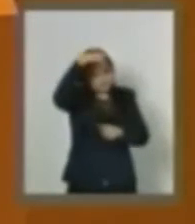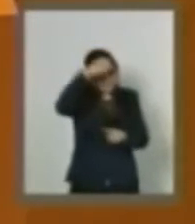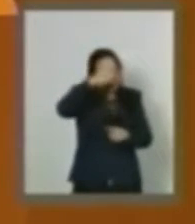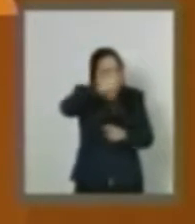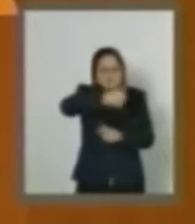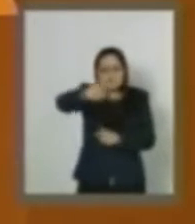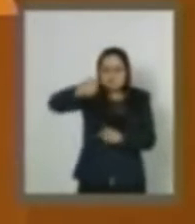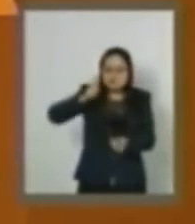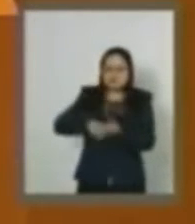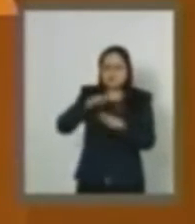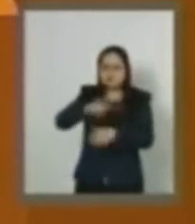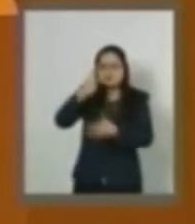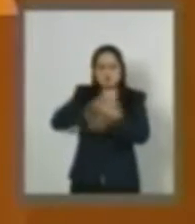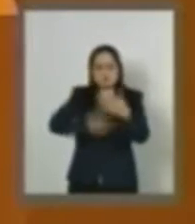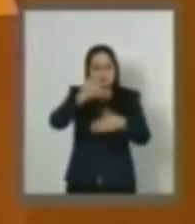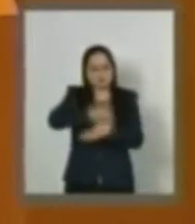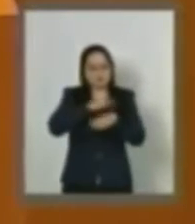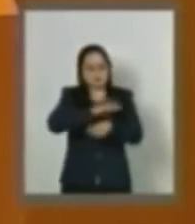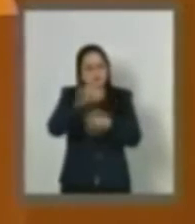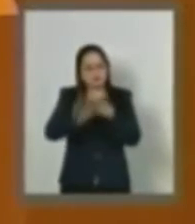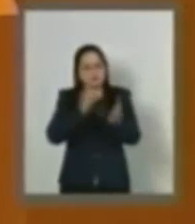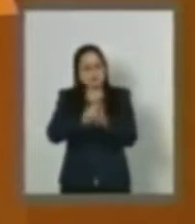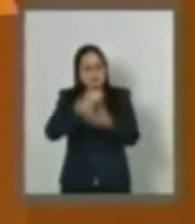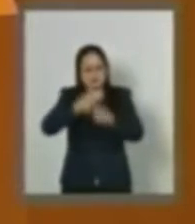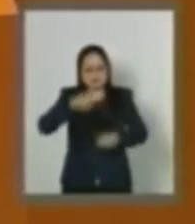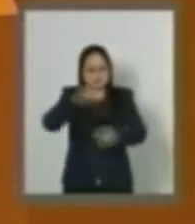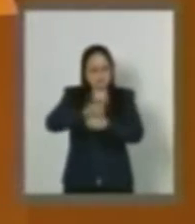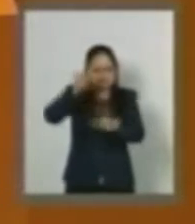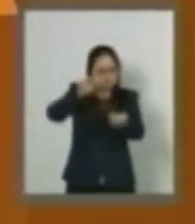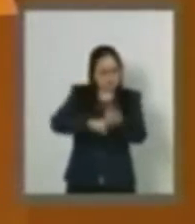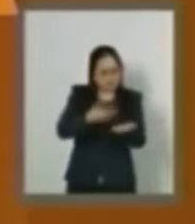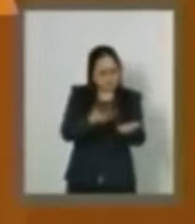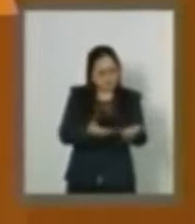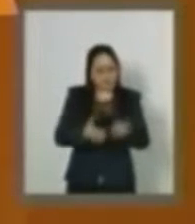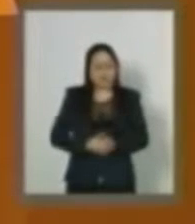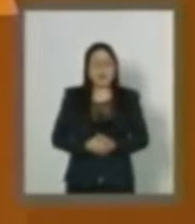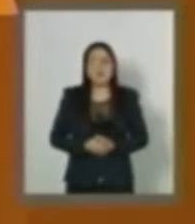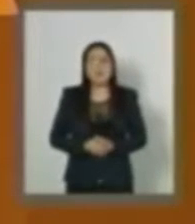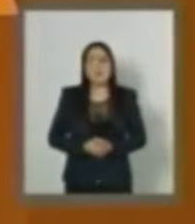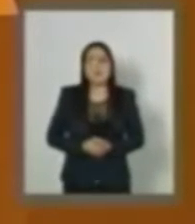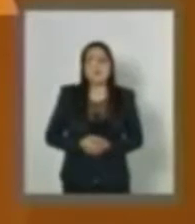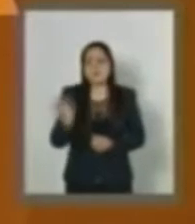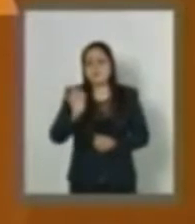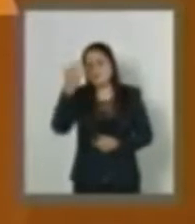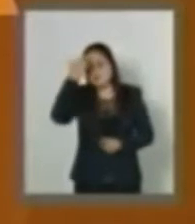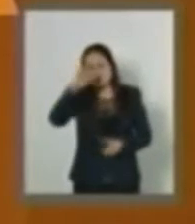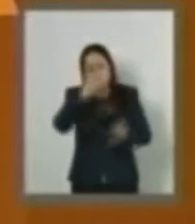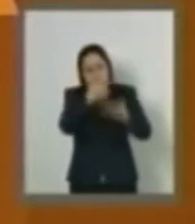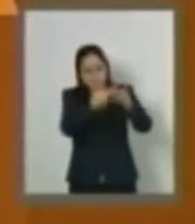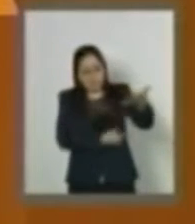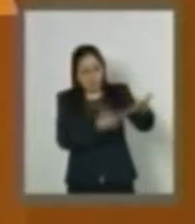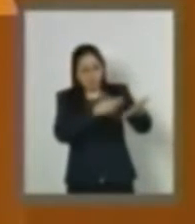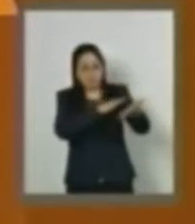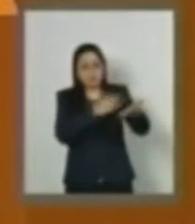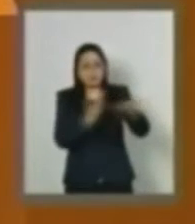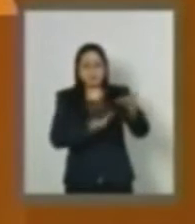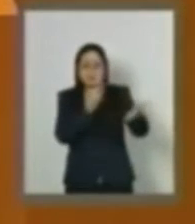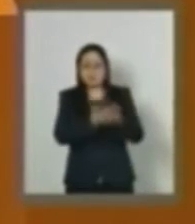las protestas. Este es uno de los temas más controvertidos que se señalaban de esta ley, entre tantos. Se aprobaron discutir